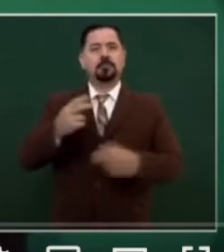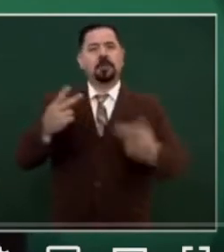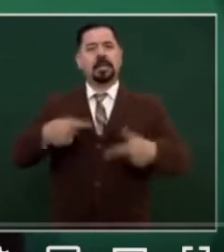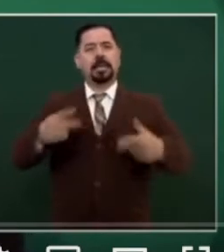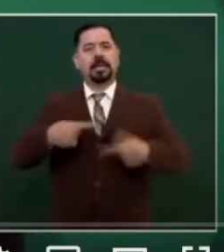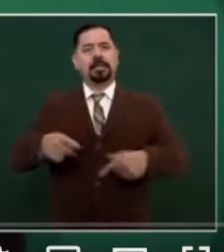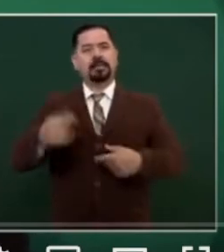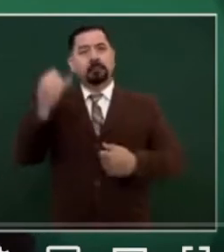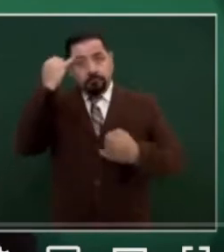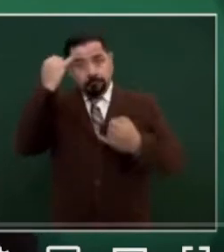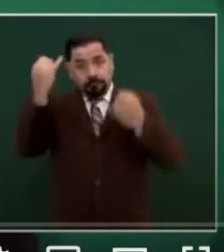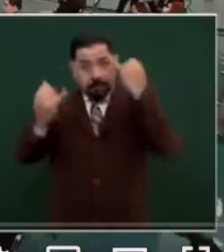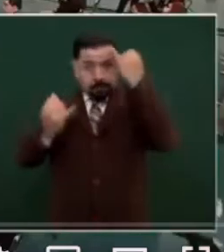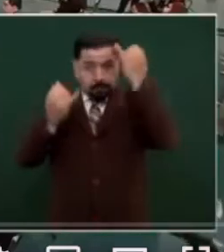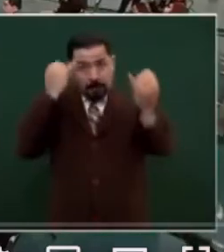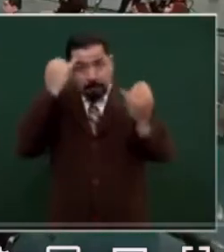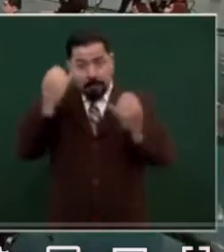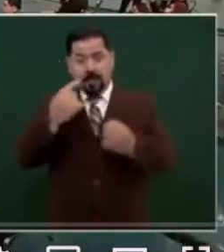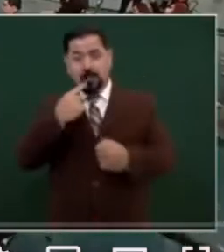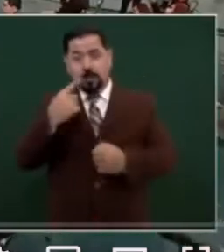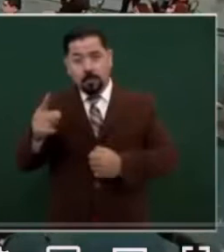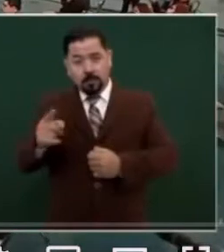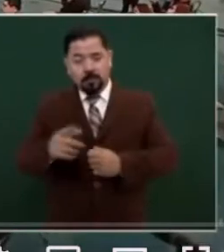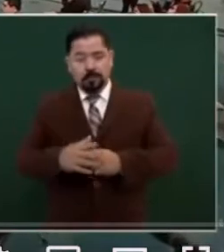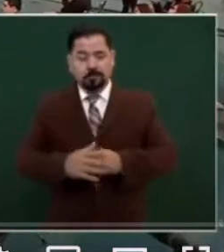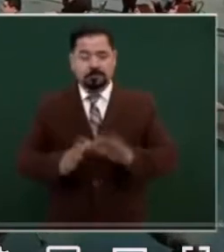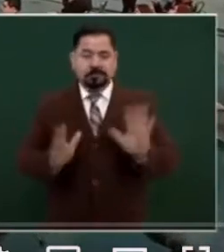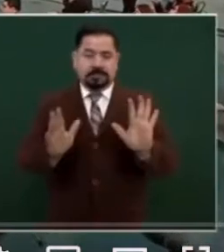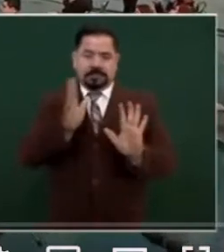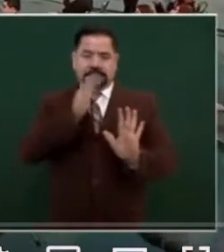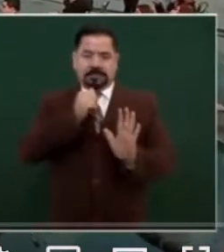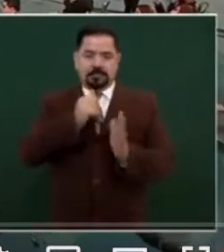ojalá y eso